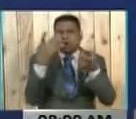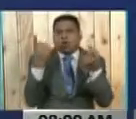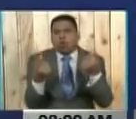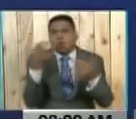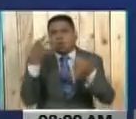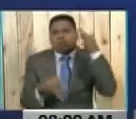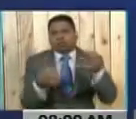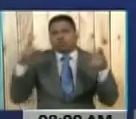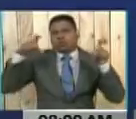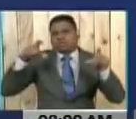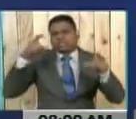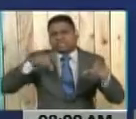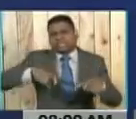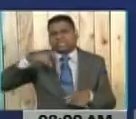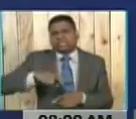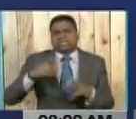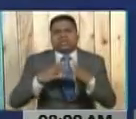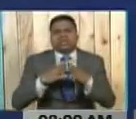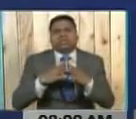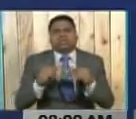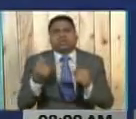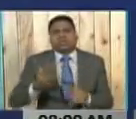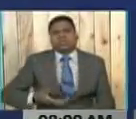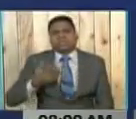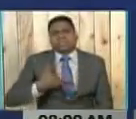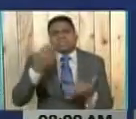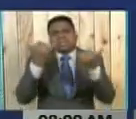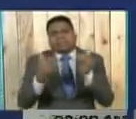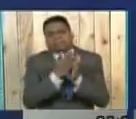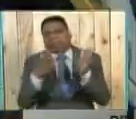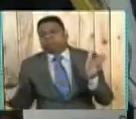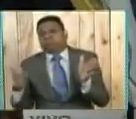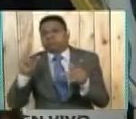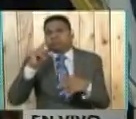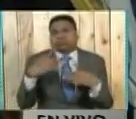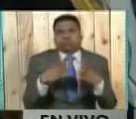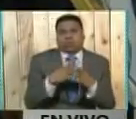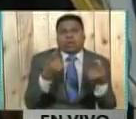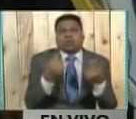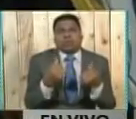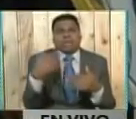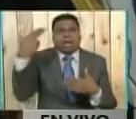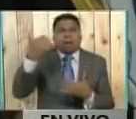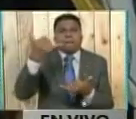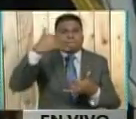necesarios del energético más importante que tiene hoy por hoy la economía y el planeta Tierra, el petróleo.